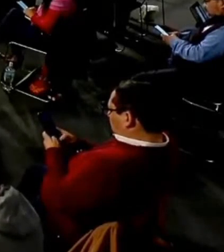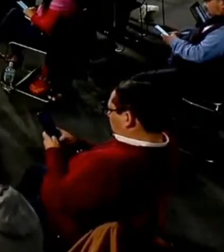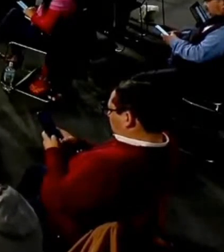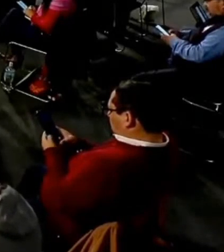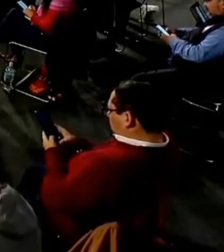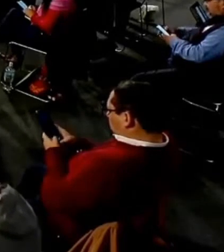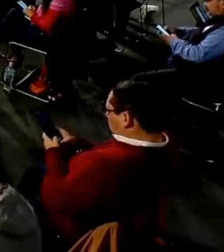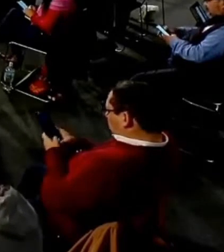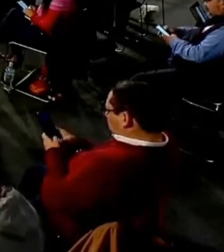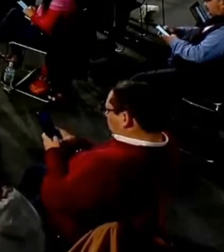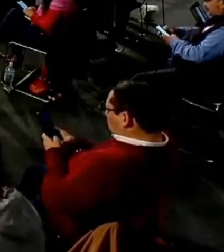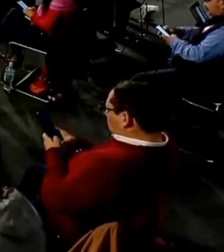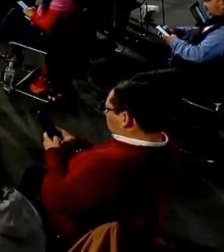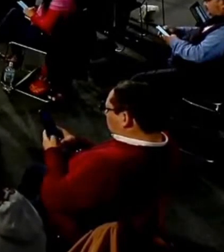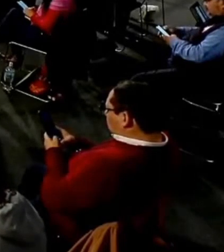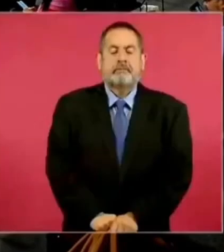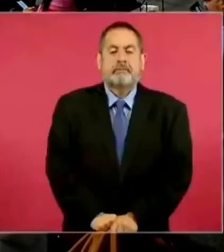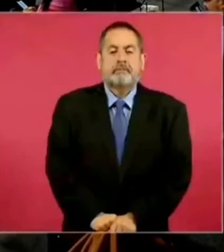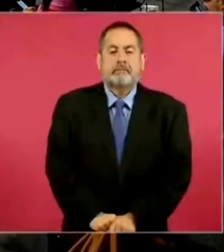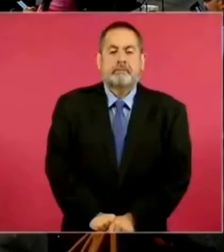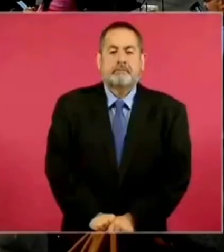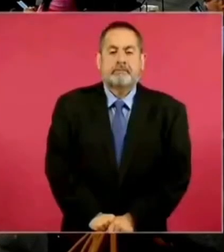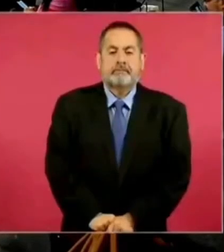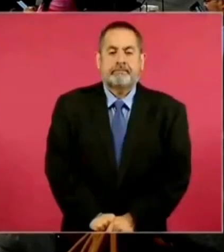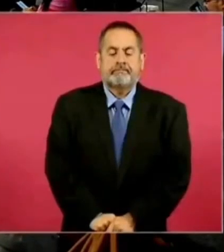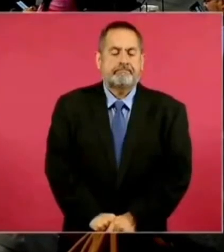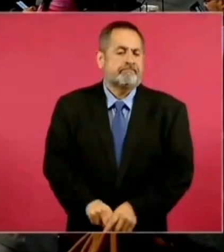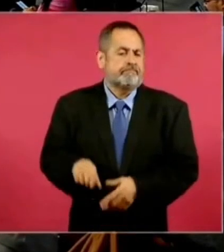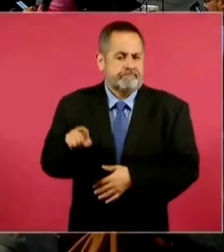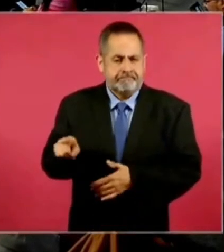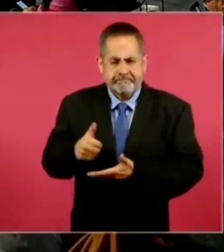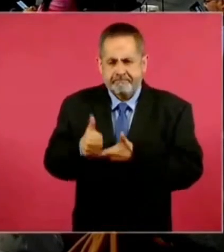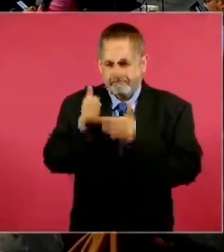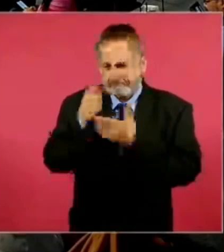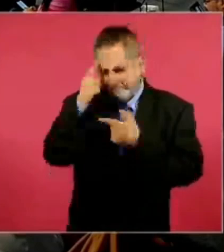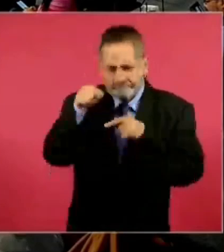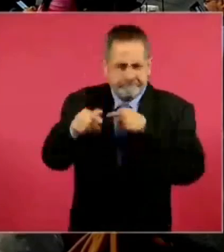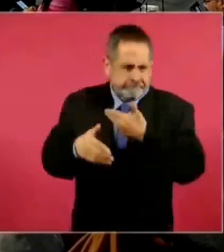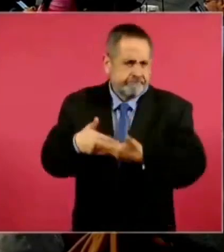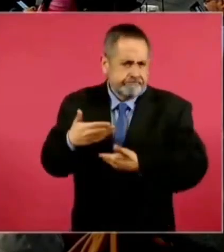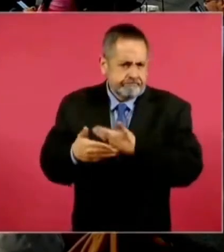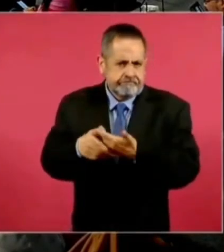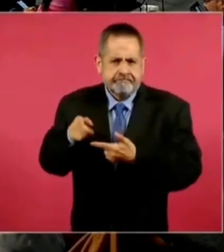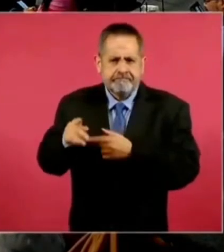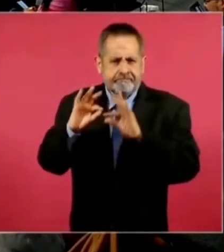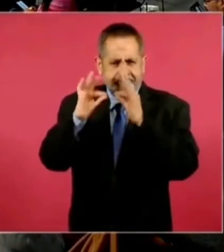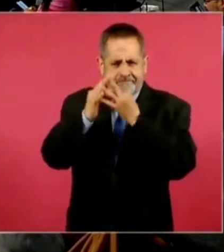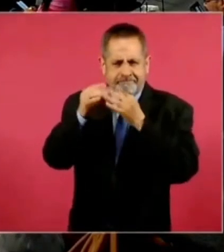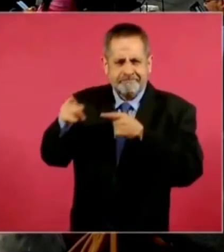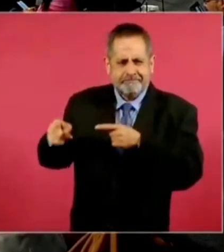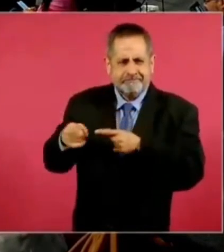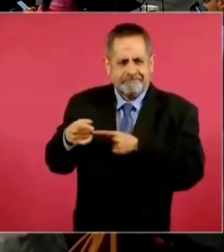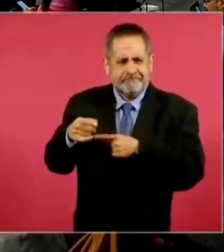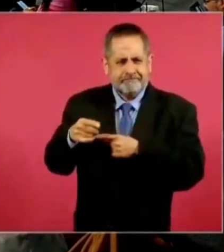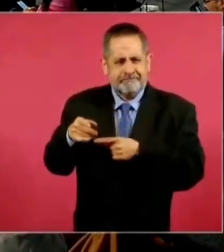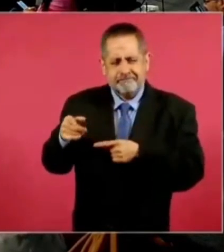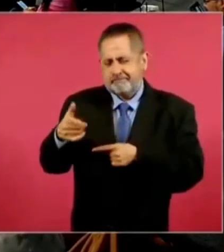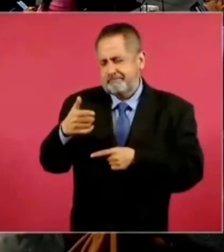eso y ayudando en todo lo que podamos todo lo que se